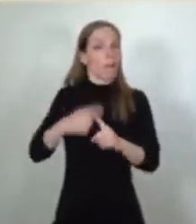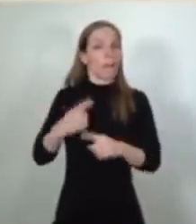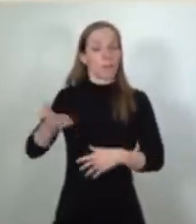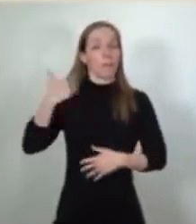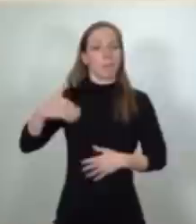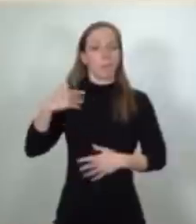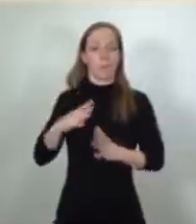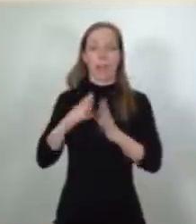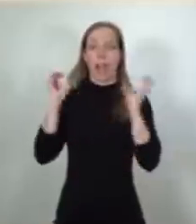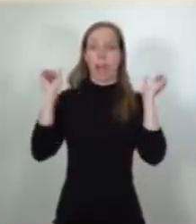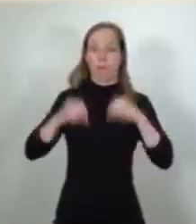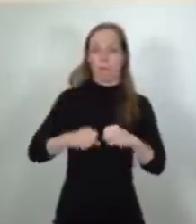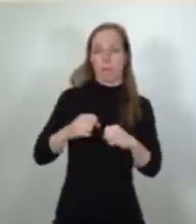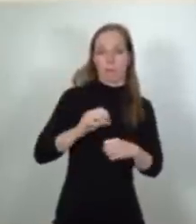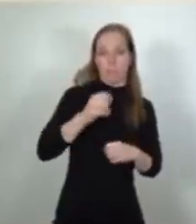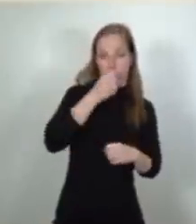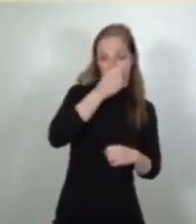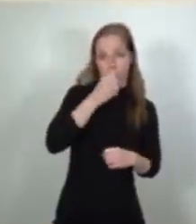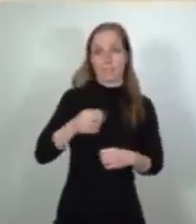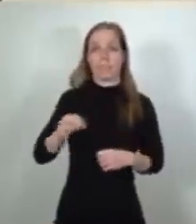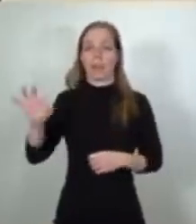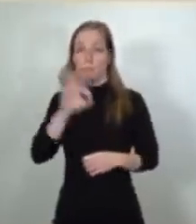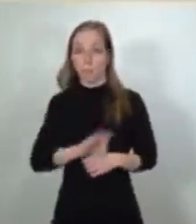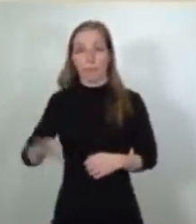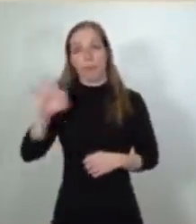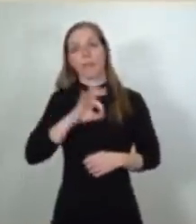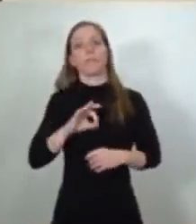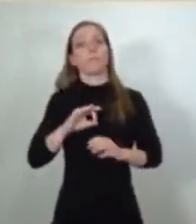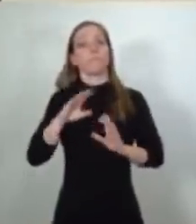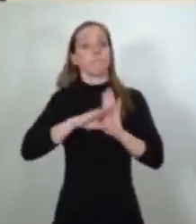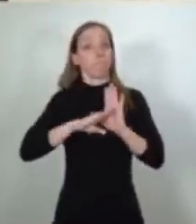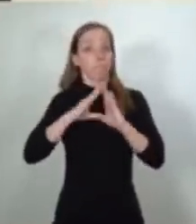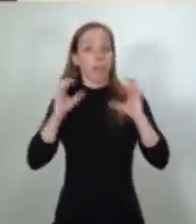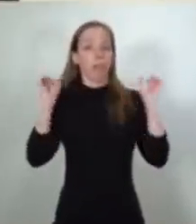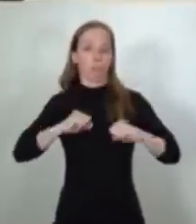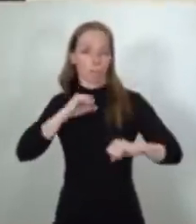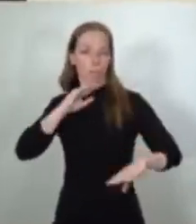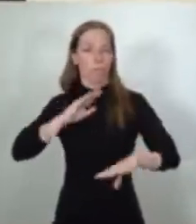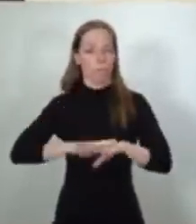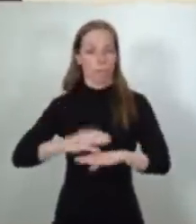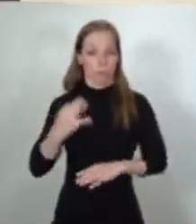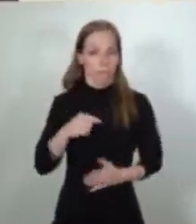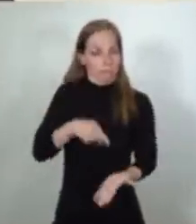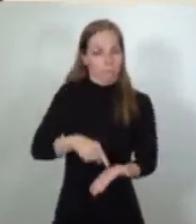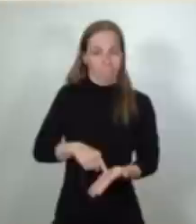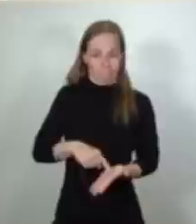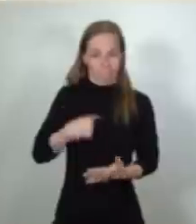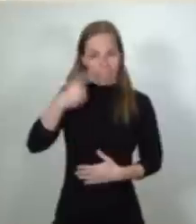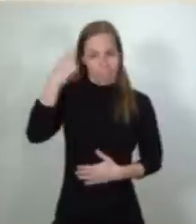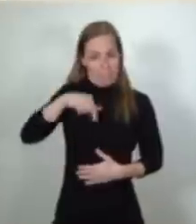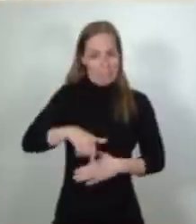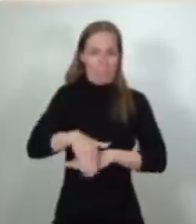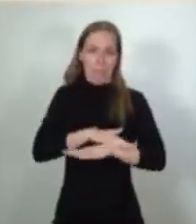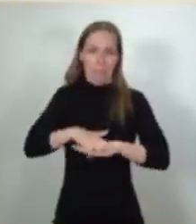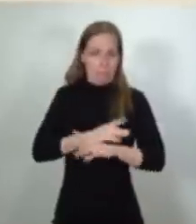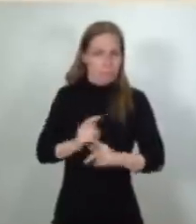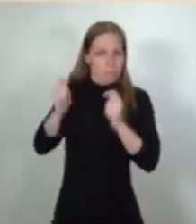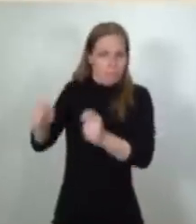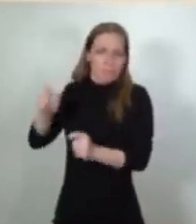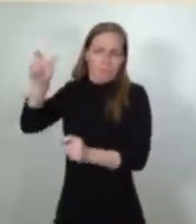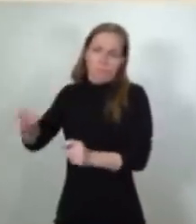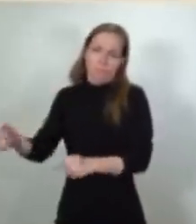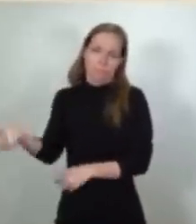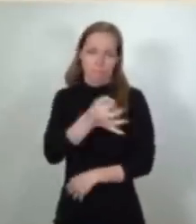Unidas Podemos y el Partido Socialista. No me cabe duda de que este ministerio queda en las mejores manos, de que lo vas a